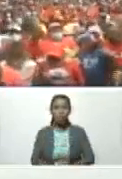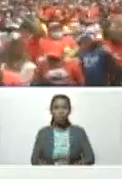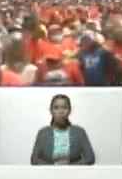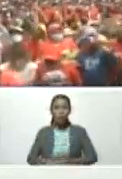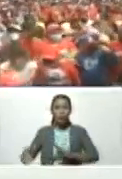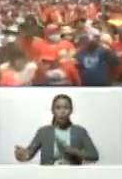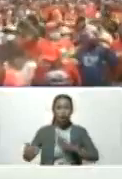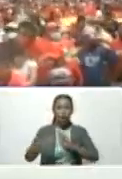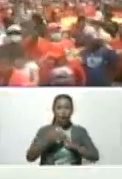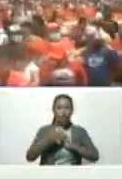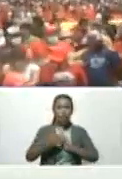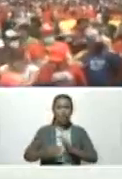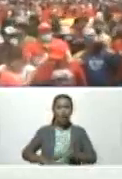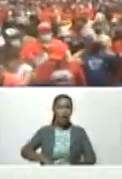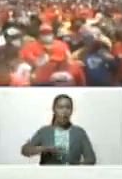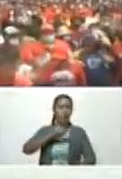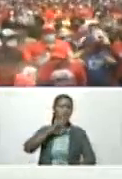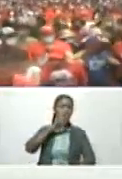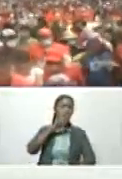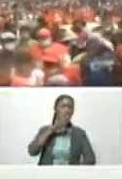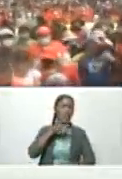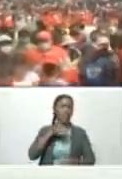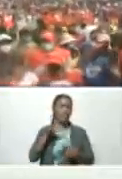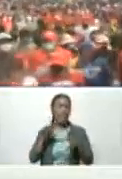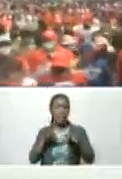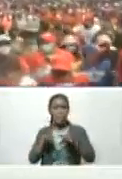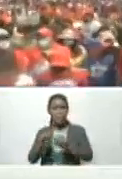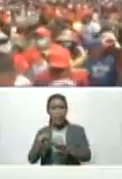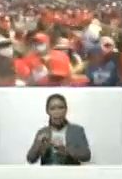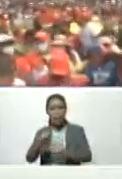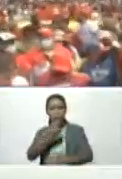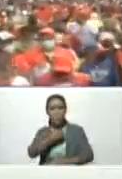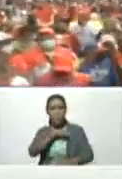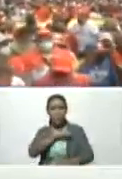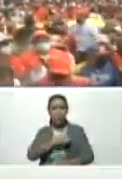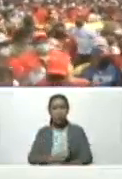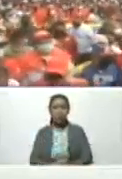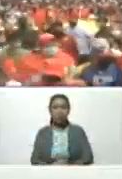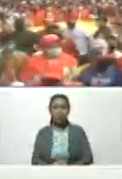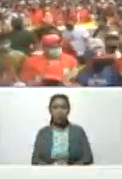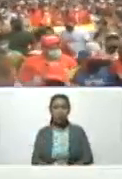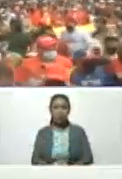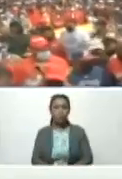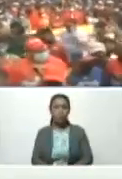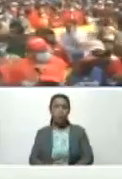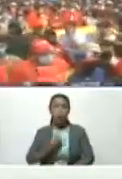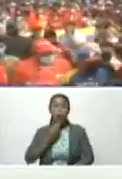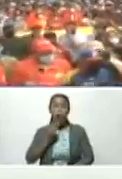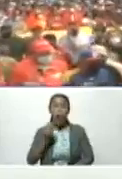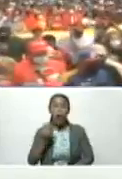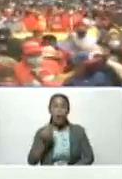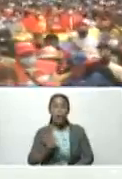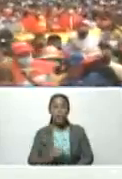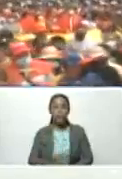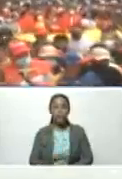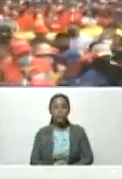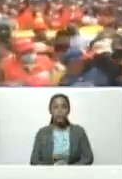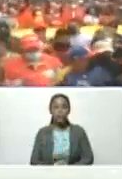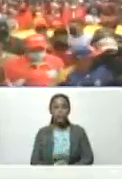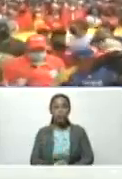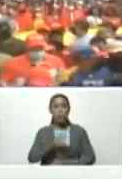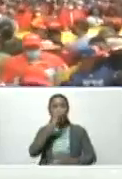contra la barbarie colonialista del Imperio Español. Una juventud